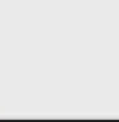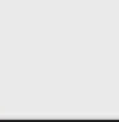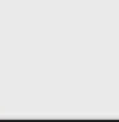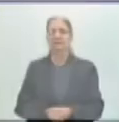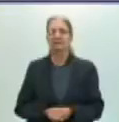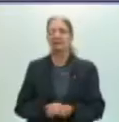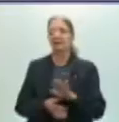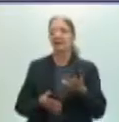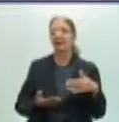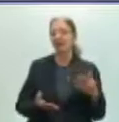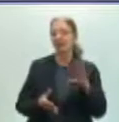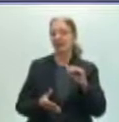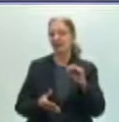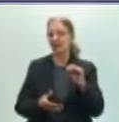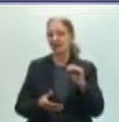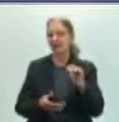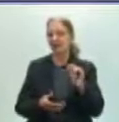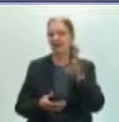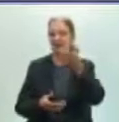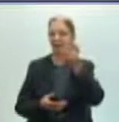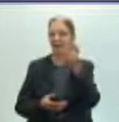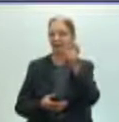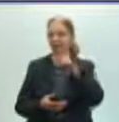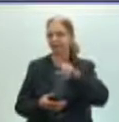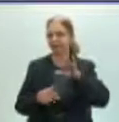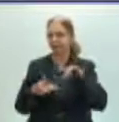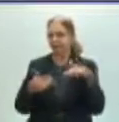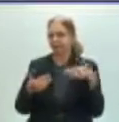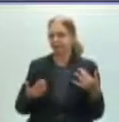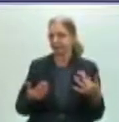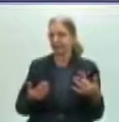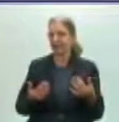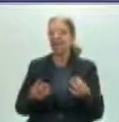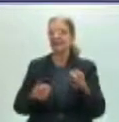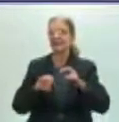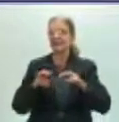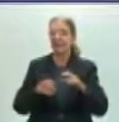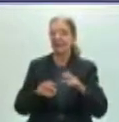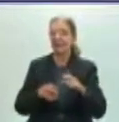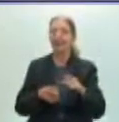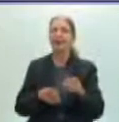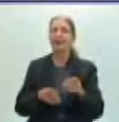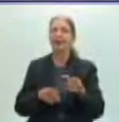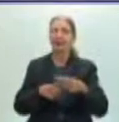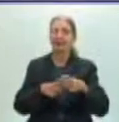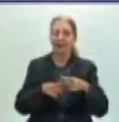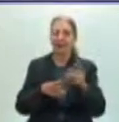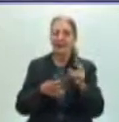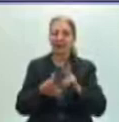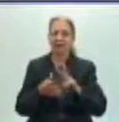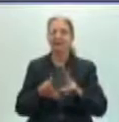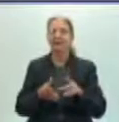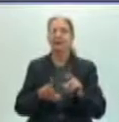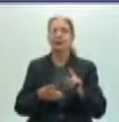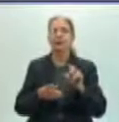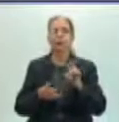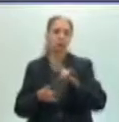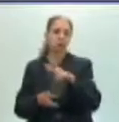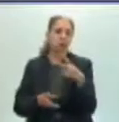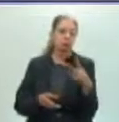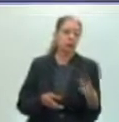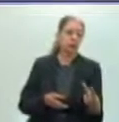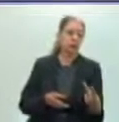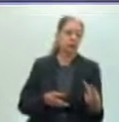¿Qué plantea el inciso A? Si a la siembra de malanga se ha destinado el doble de hectáreas que a la de